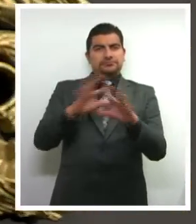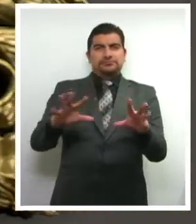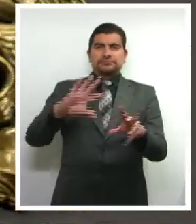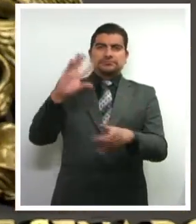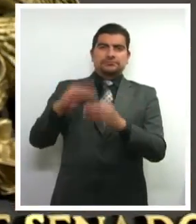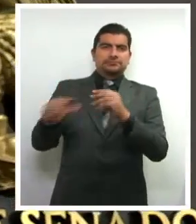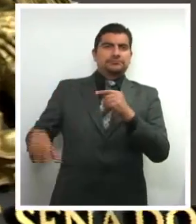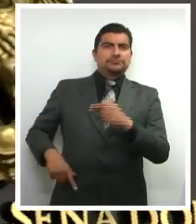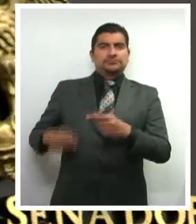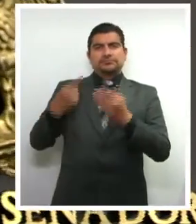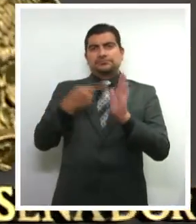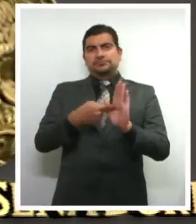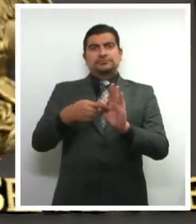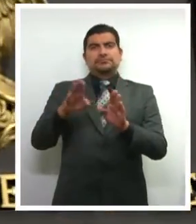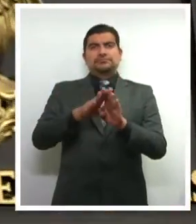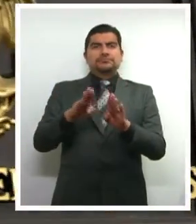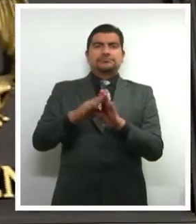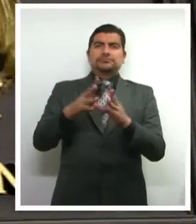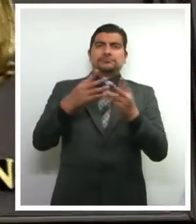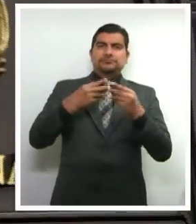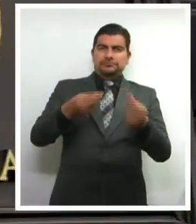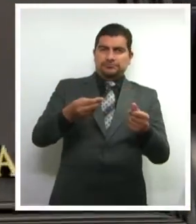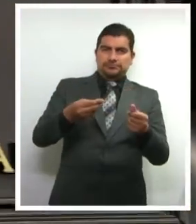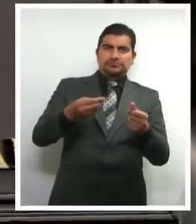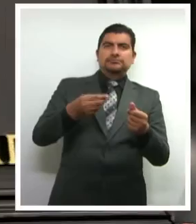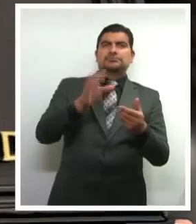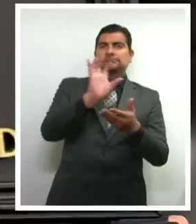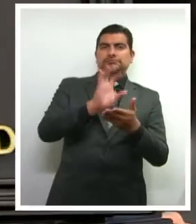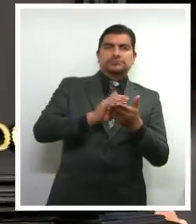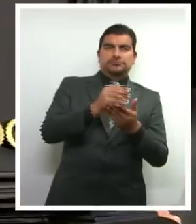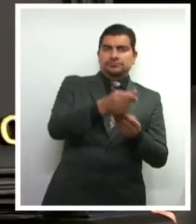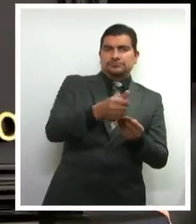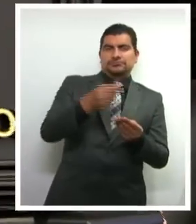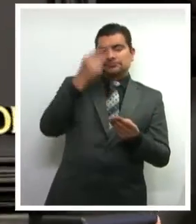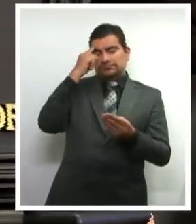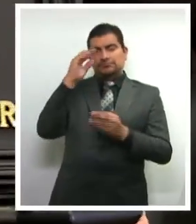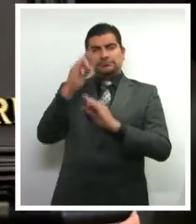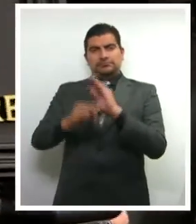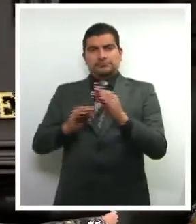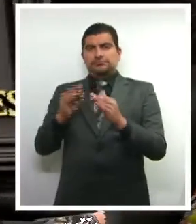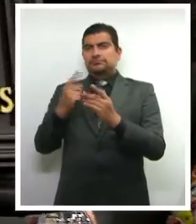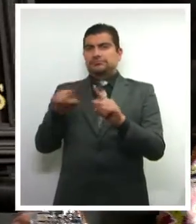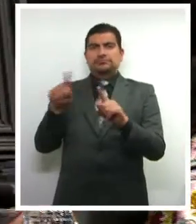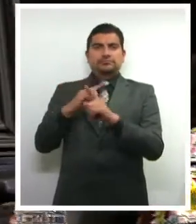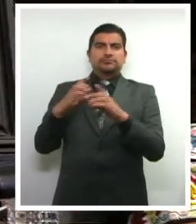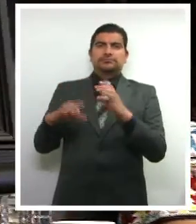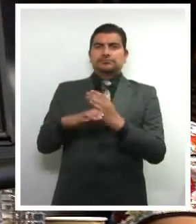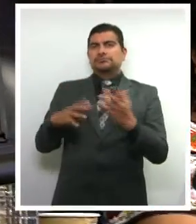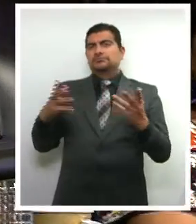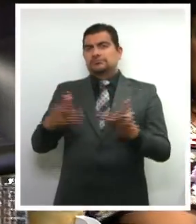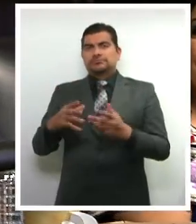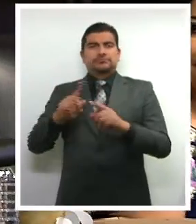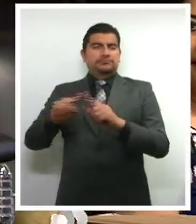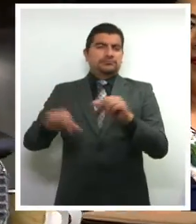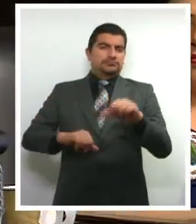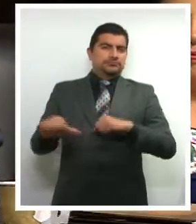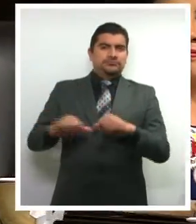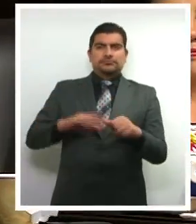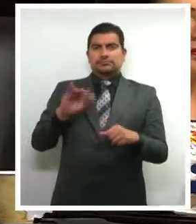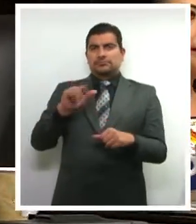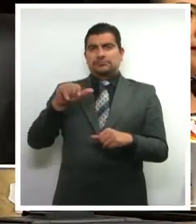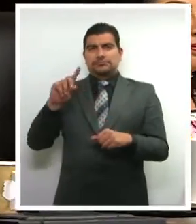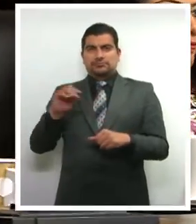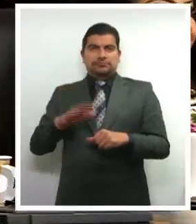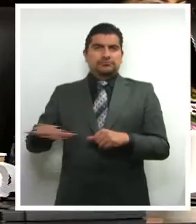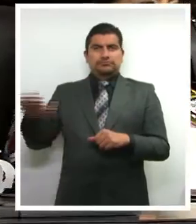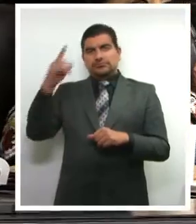en áreas tales como el gasto público, contratos del gobierno, actividades de cabildeo, desarrollo e impacto